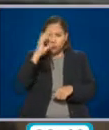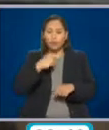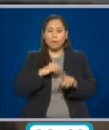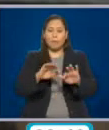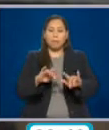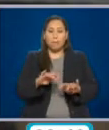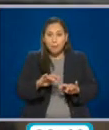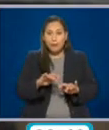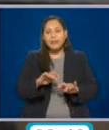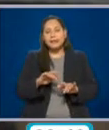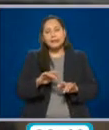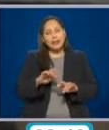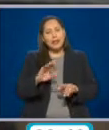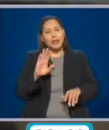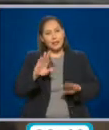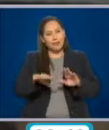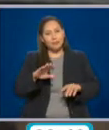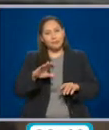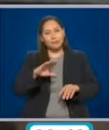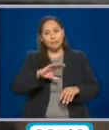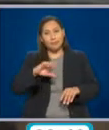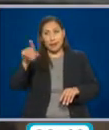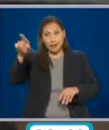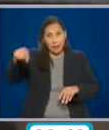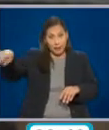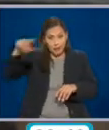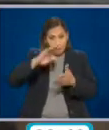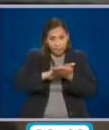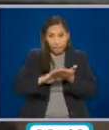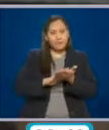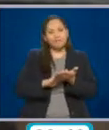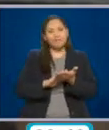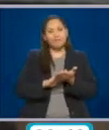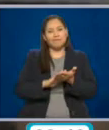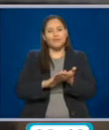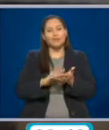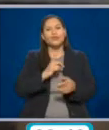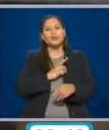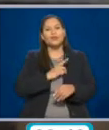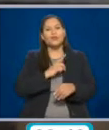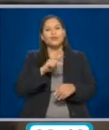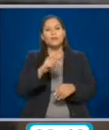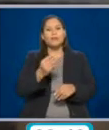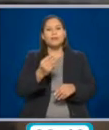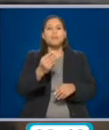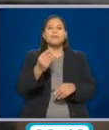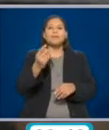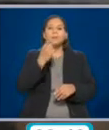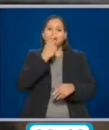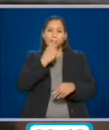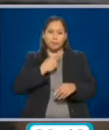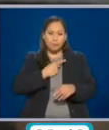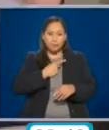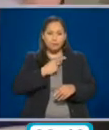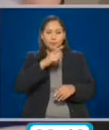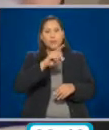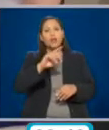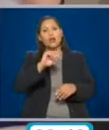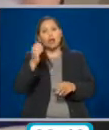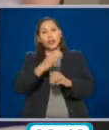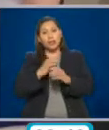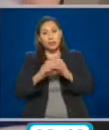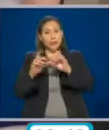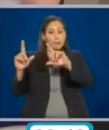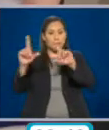Entonces lo que hacen más bien algunas empresas no es que borren tu información, lo que hacen en todo caso es ofrecerte publicar otras